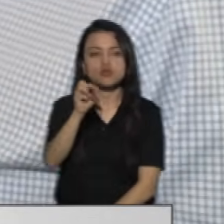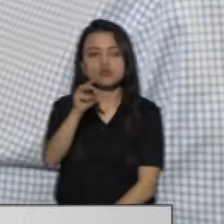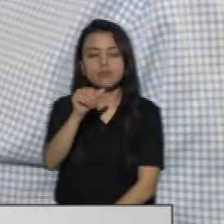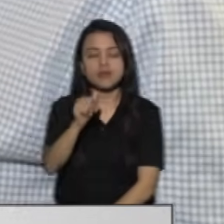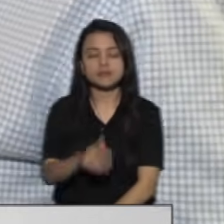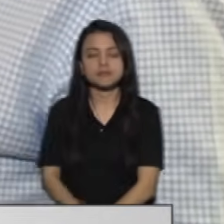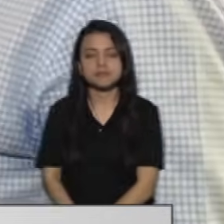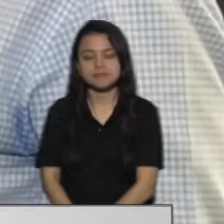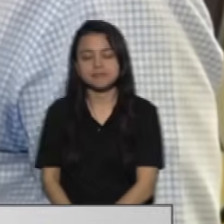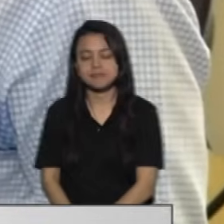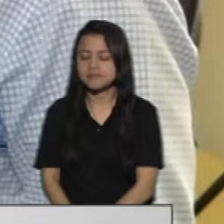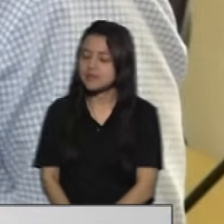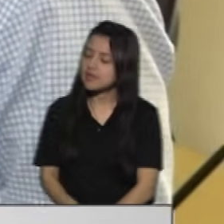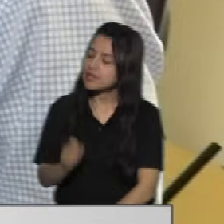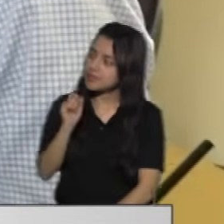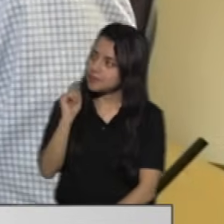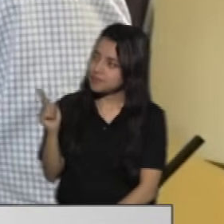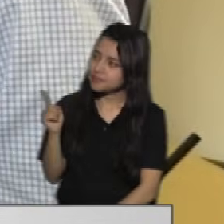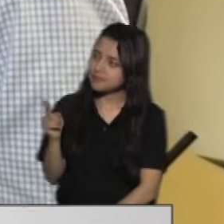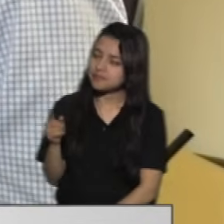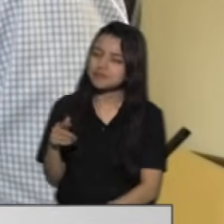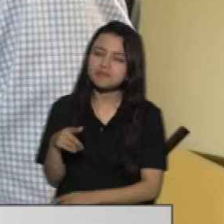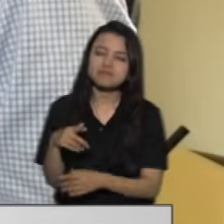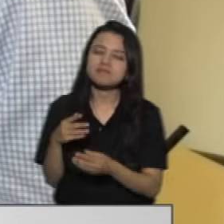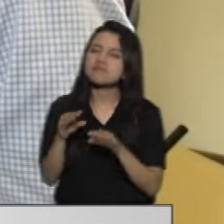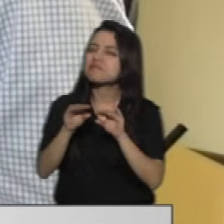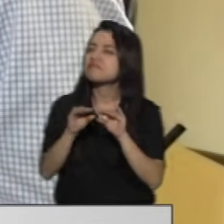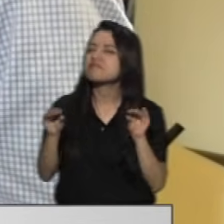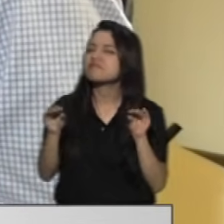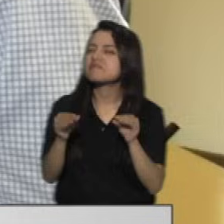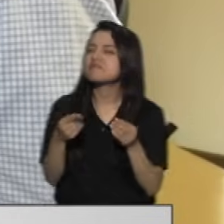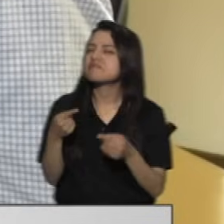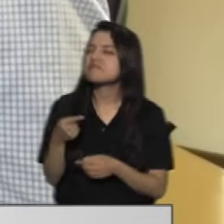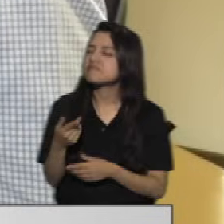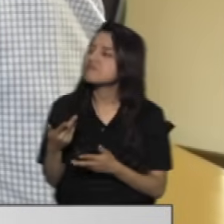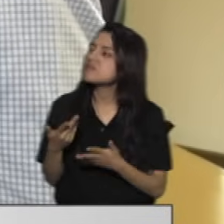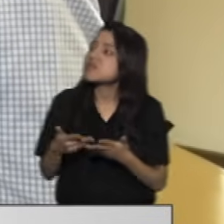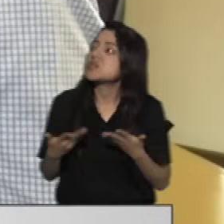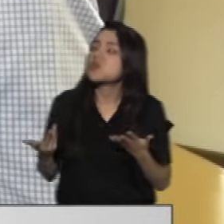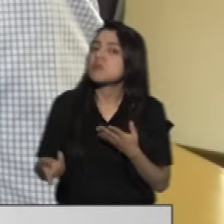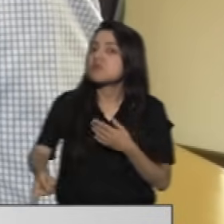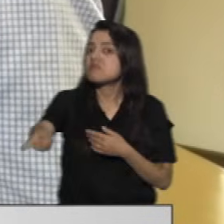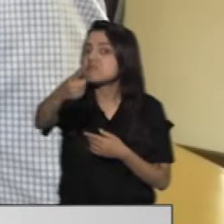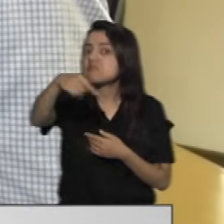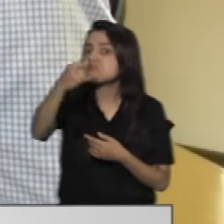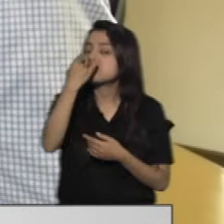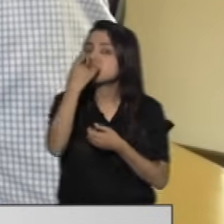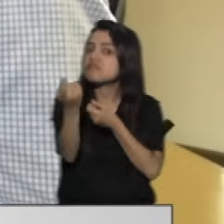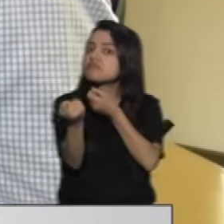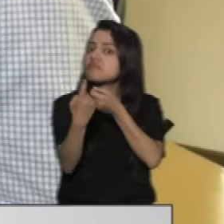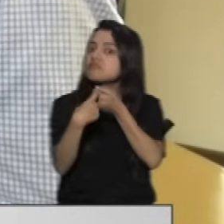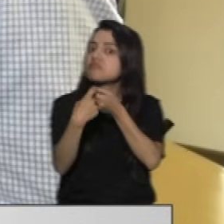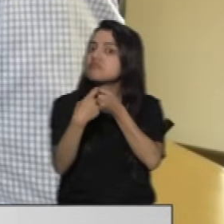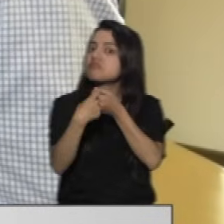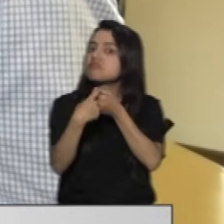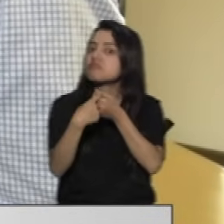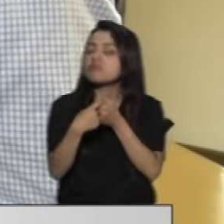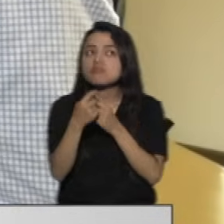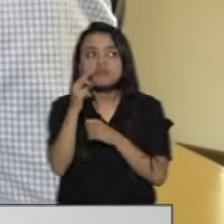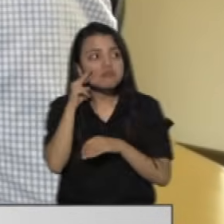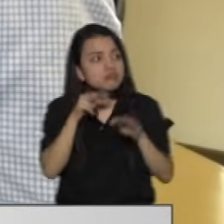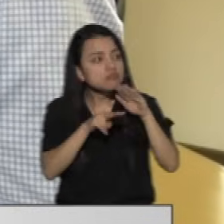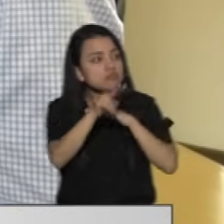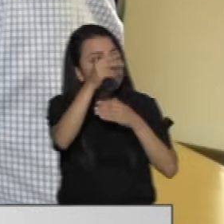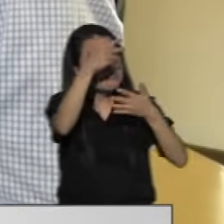ANDI. Presidente, ¿en qué consiste muy rápidamente esta plataforma y cómo quienes estén necesitando buscar una